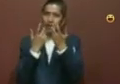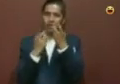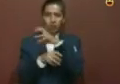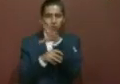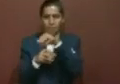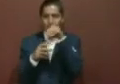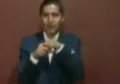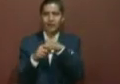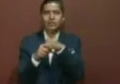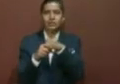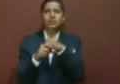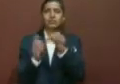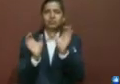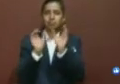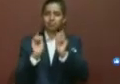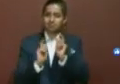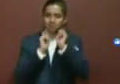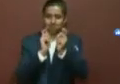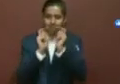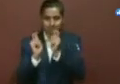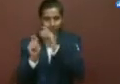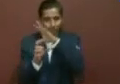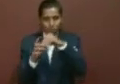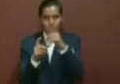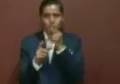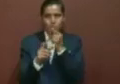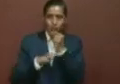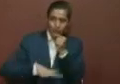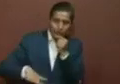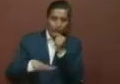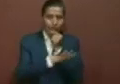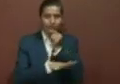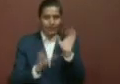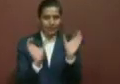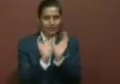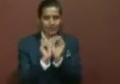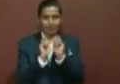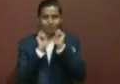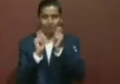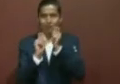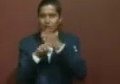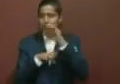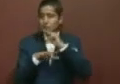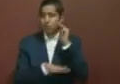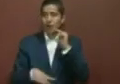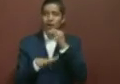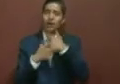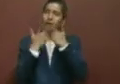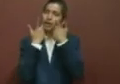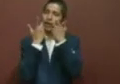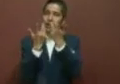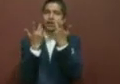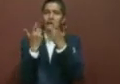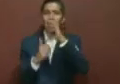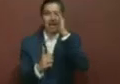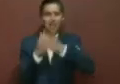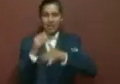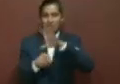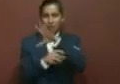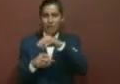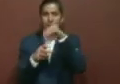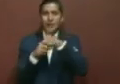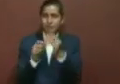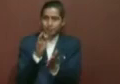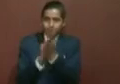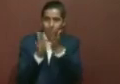completo estado de fuerza y todos sus elementos certificados. Quiero terminar los dos complejos o